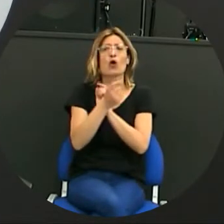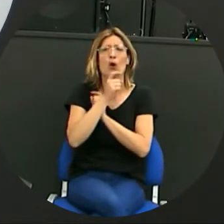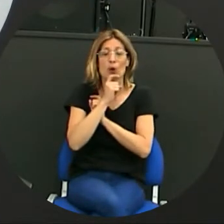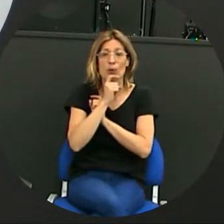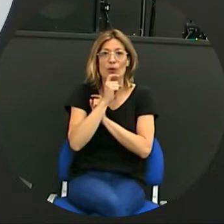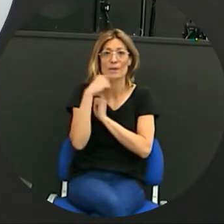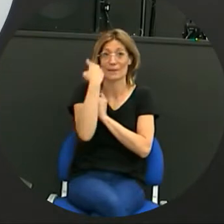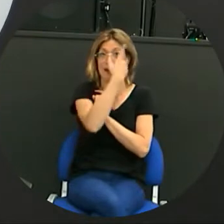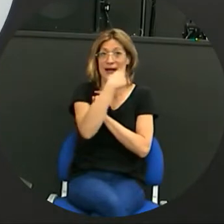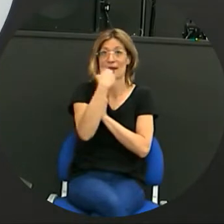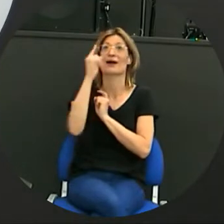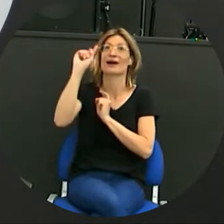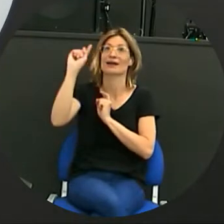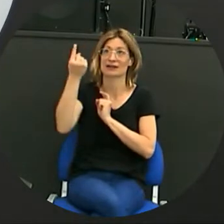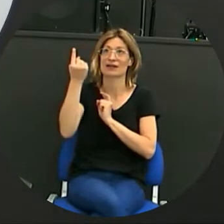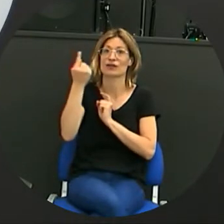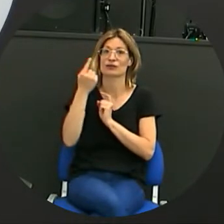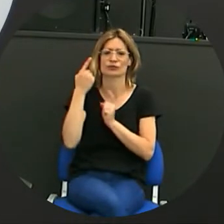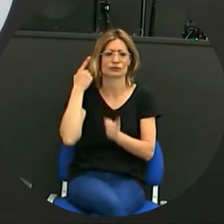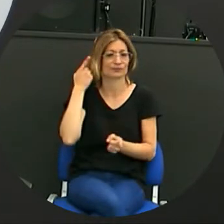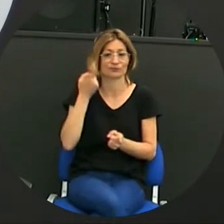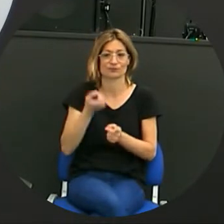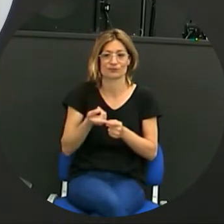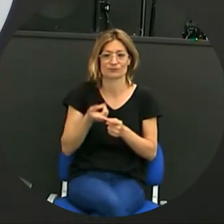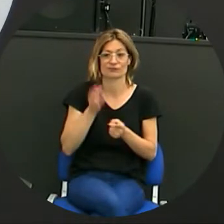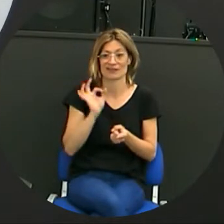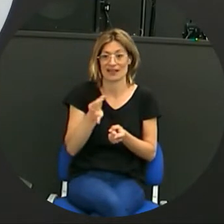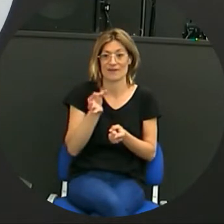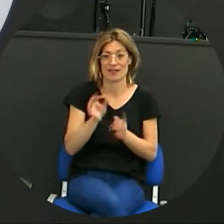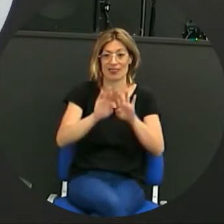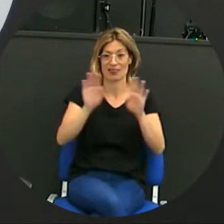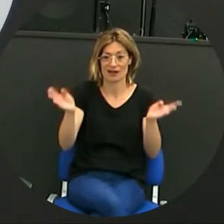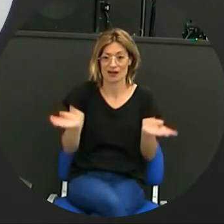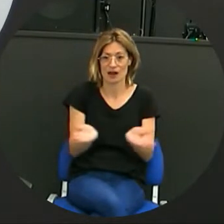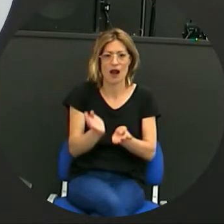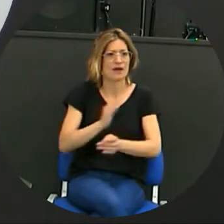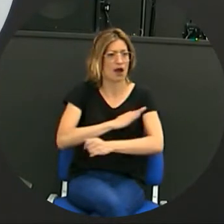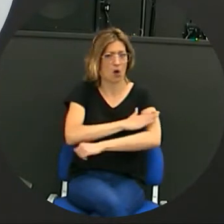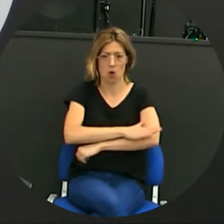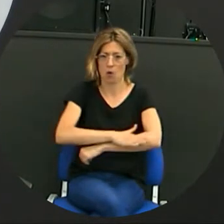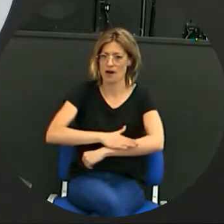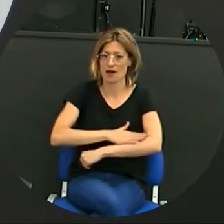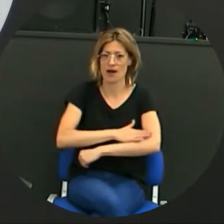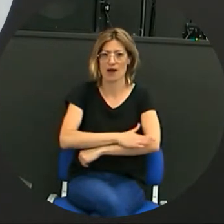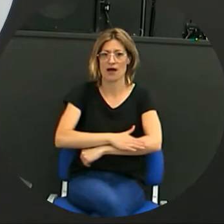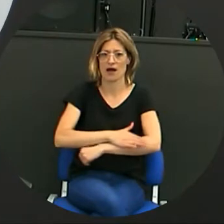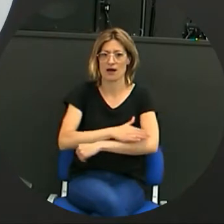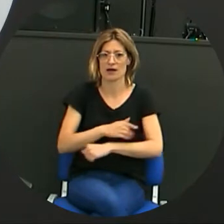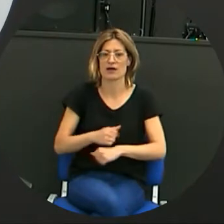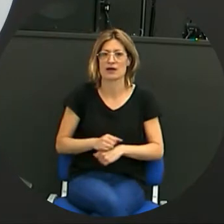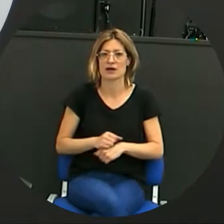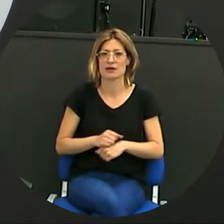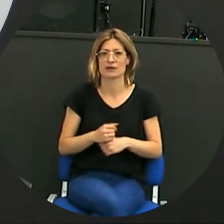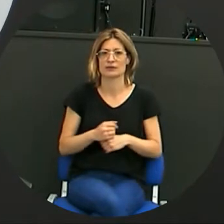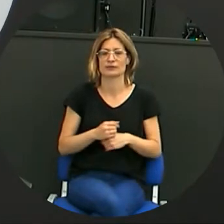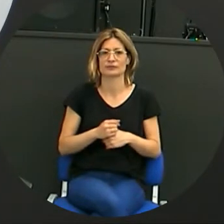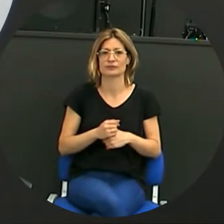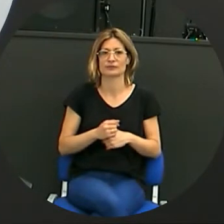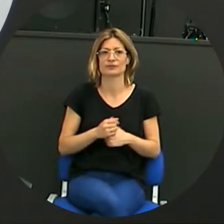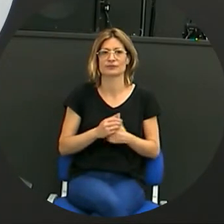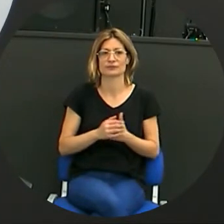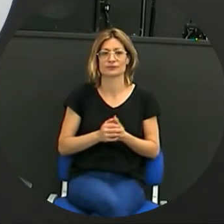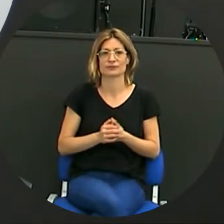de Dios, para poder verdaderamente señorear, sojuzgar, gobernar y multiplicarse, como dice Génesis